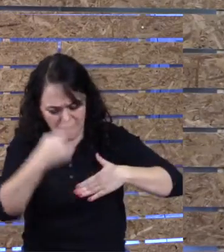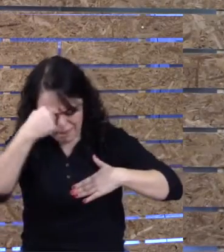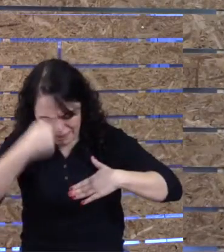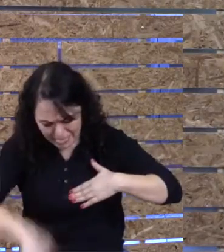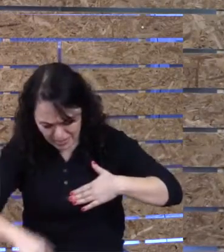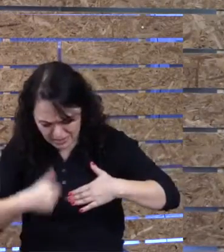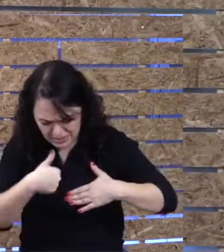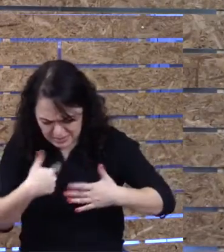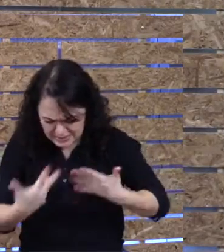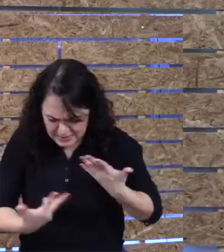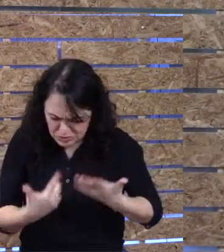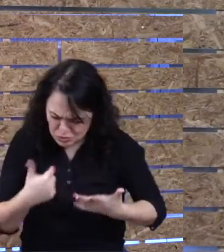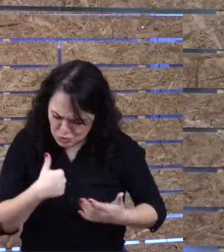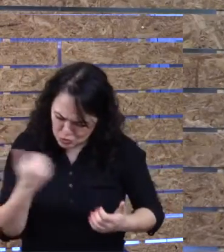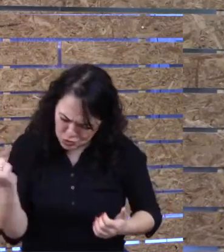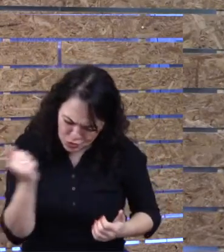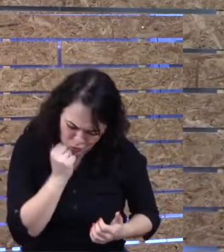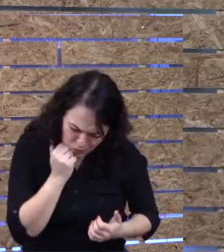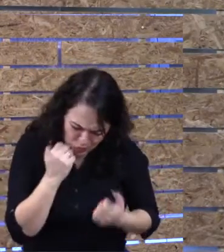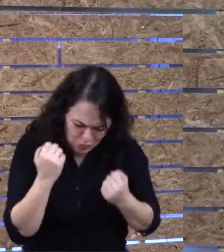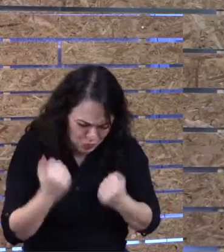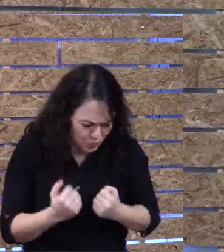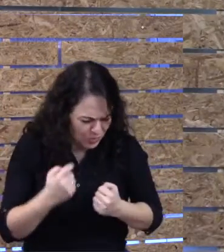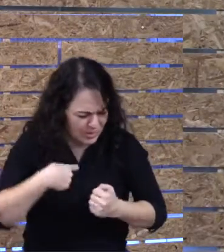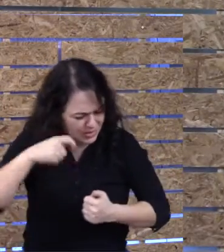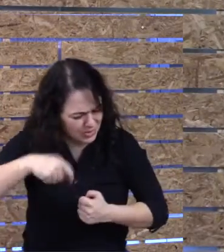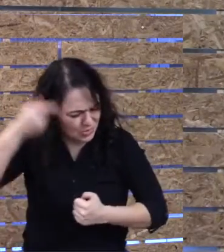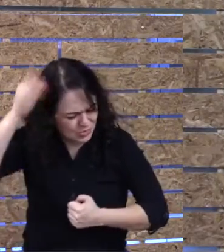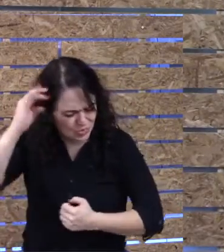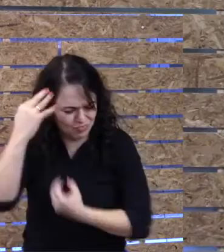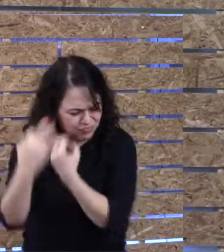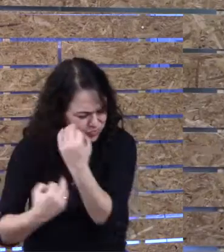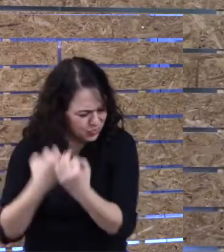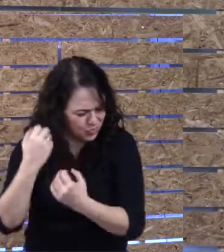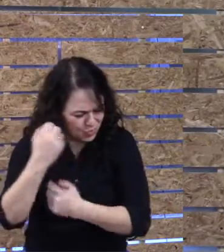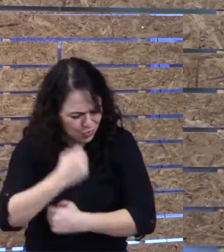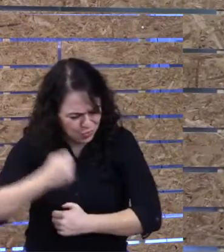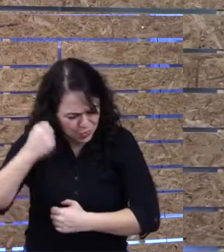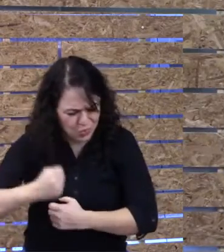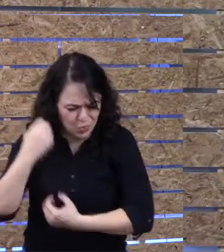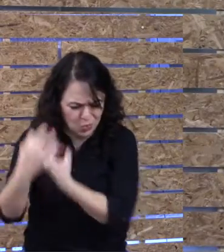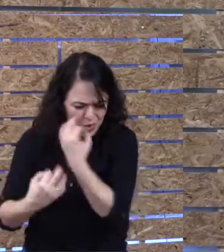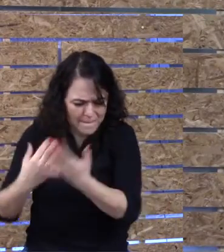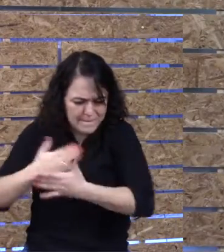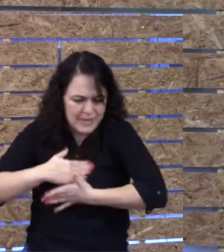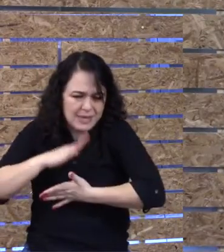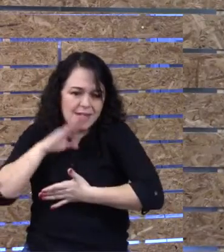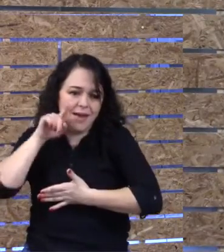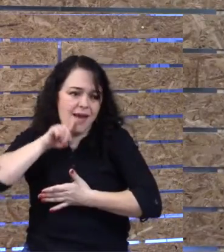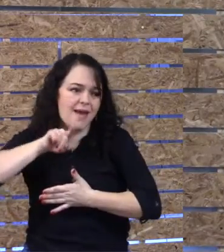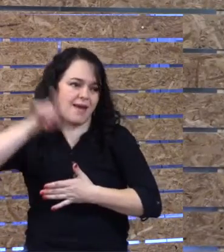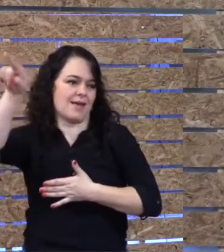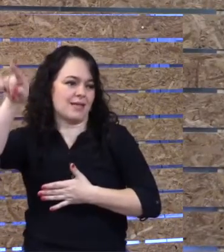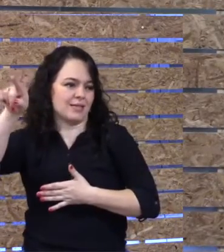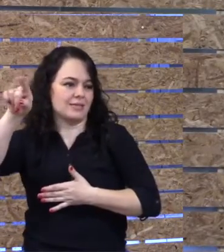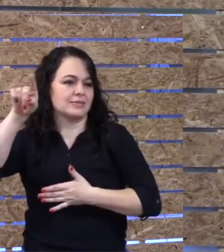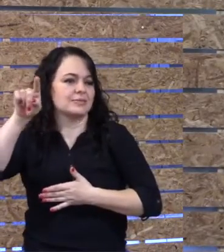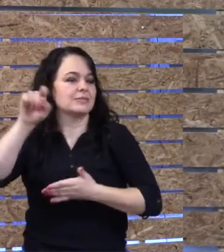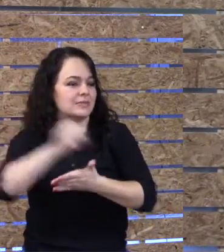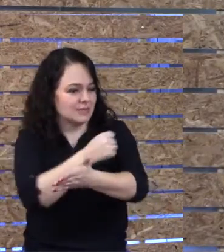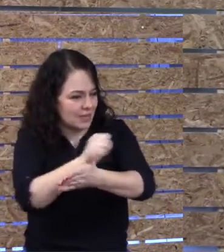Pero que había este hombre que tenía mucho ganado, que era un pastor, pero ya muy rico con mucho ganado. Y que